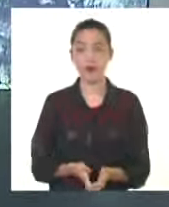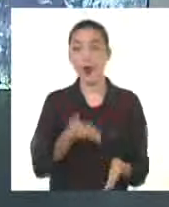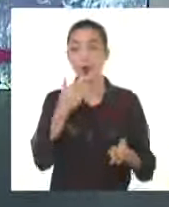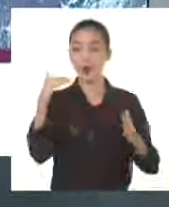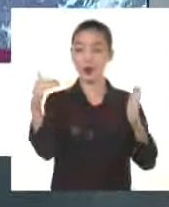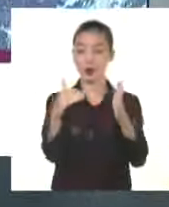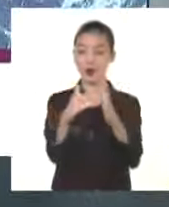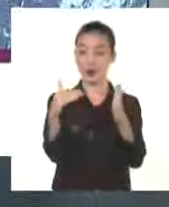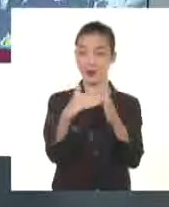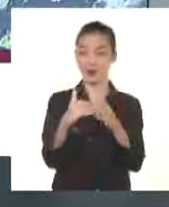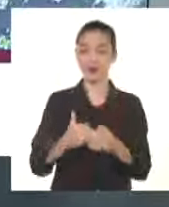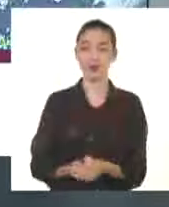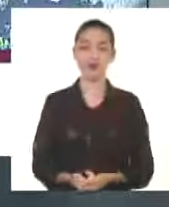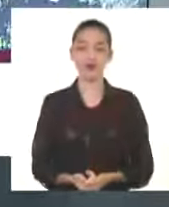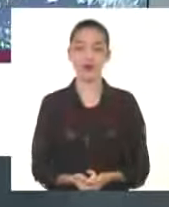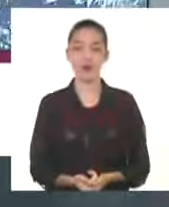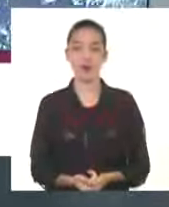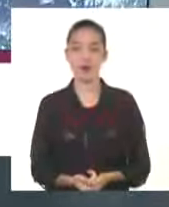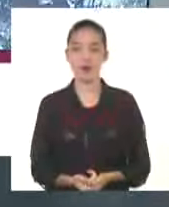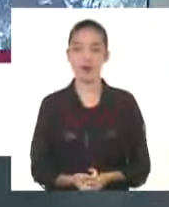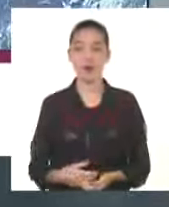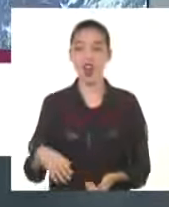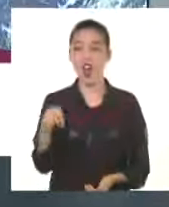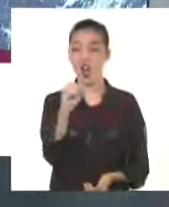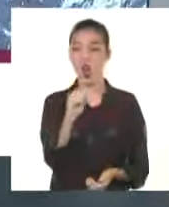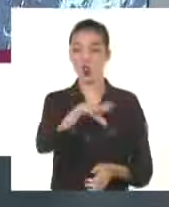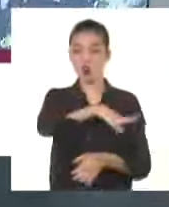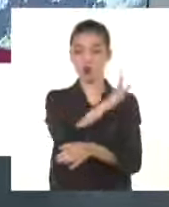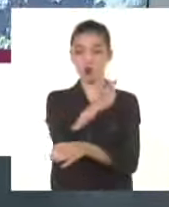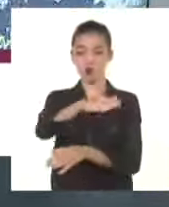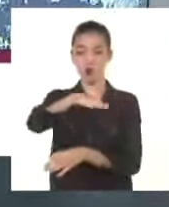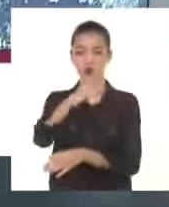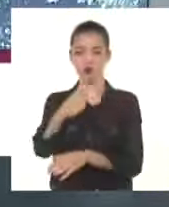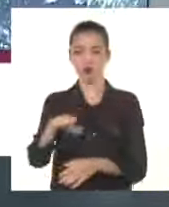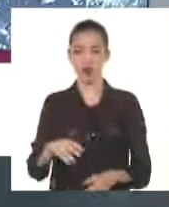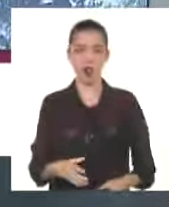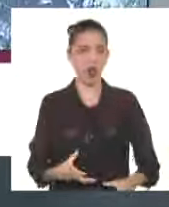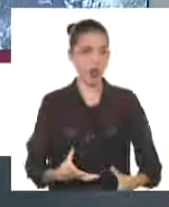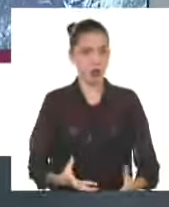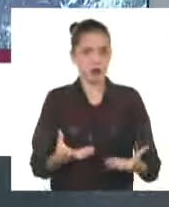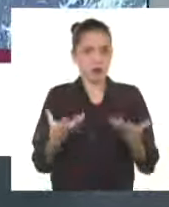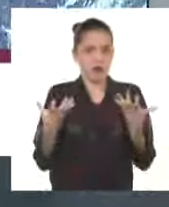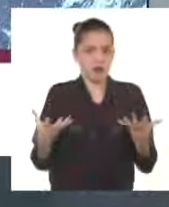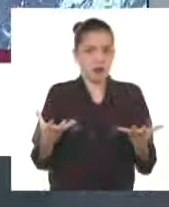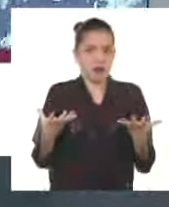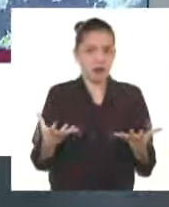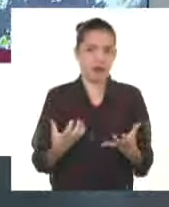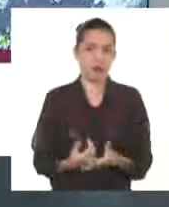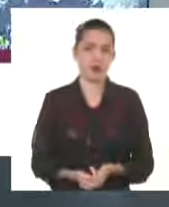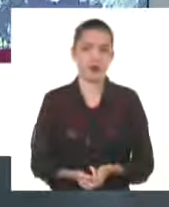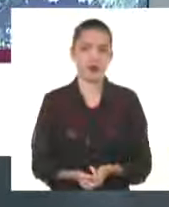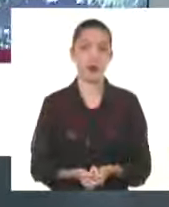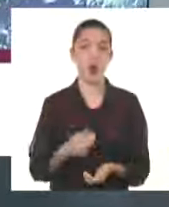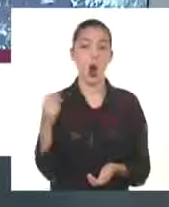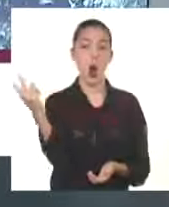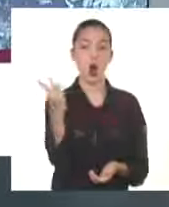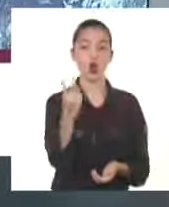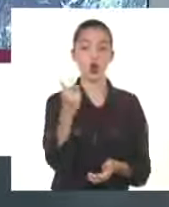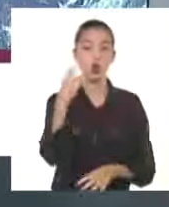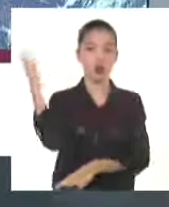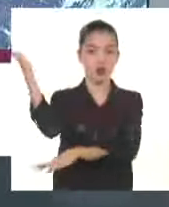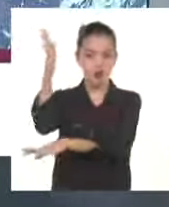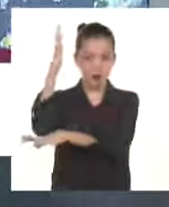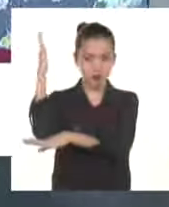Buenas tardes. Y mientras el Océano Atlántico se mantiene bastante activo con dos huracanes, Kirk, huracán de gran intensidad,